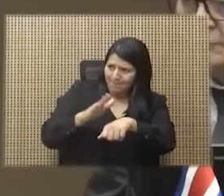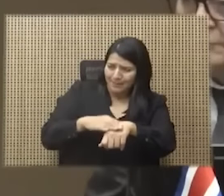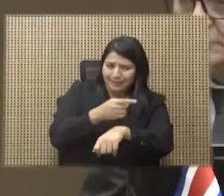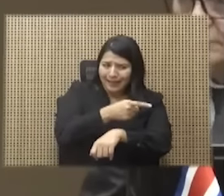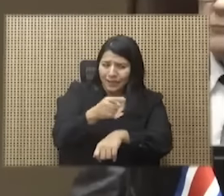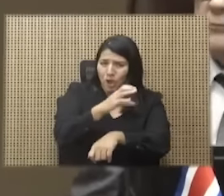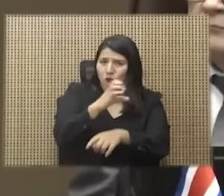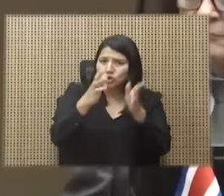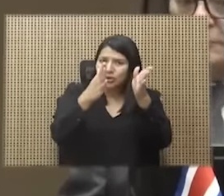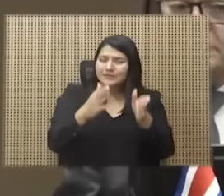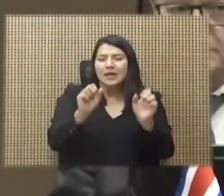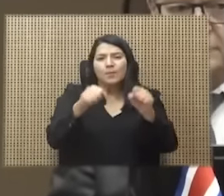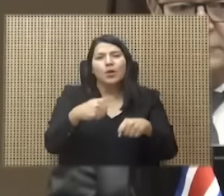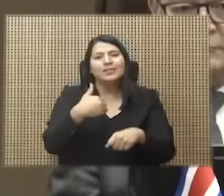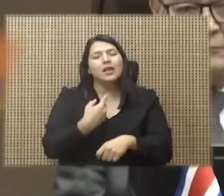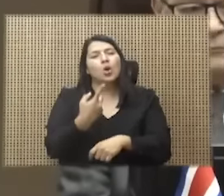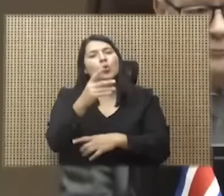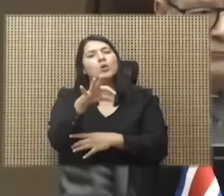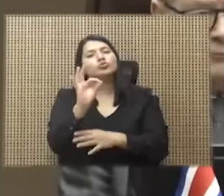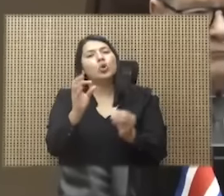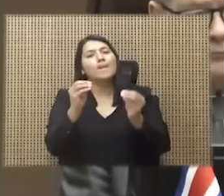conseguir un empleo de calidad.